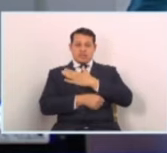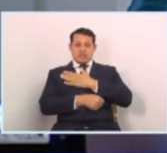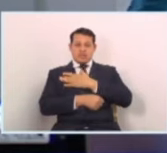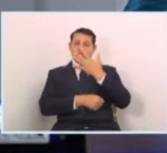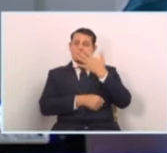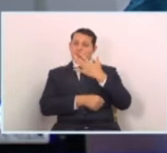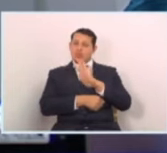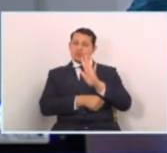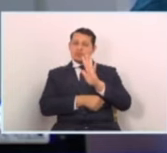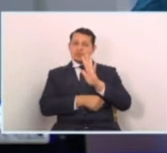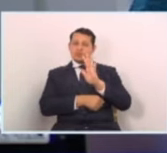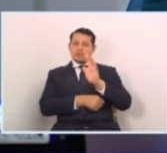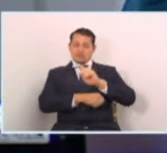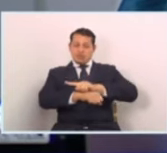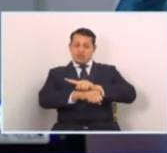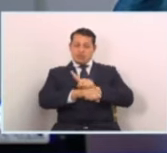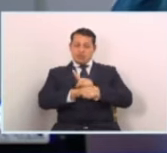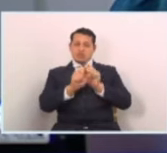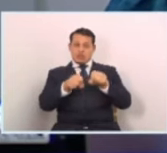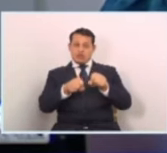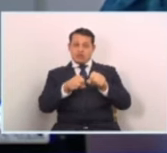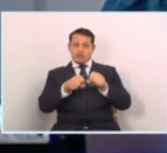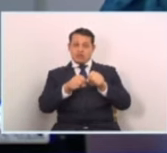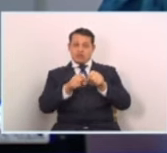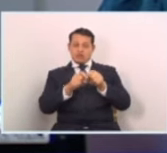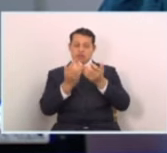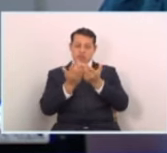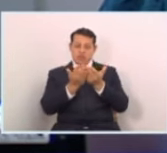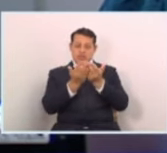tenido prácticamente minutos para poder apreciar